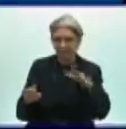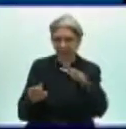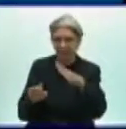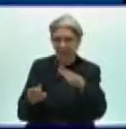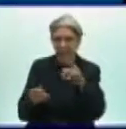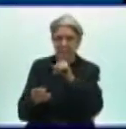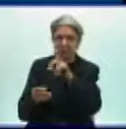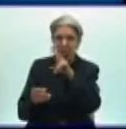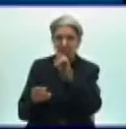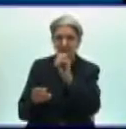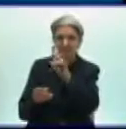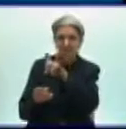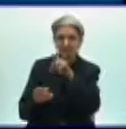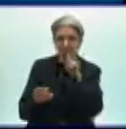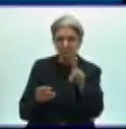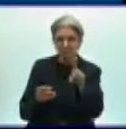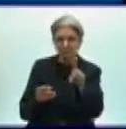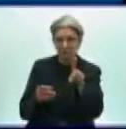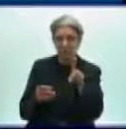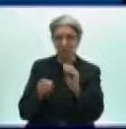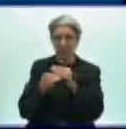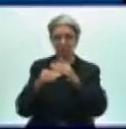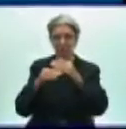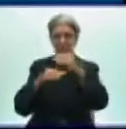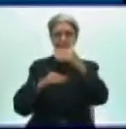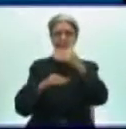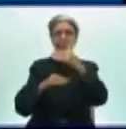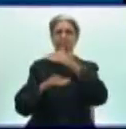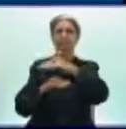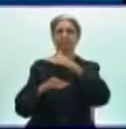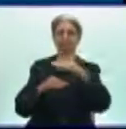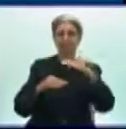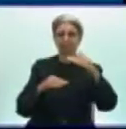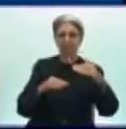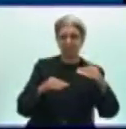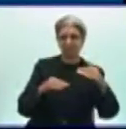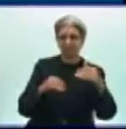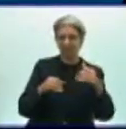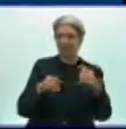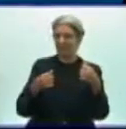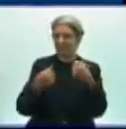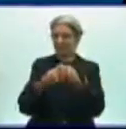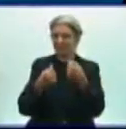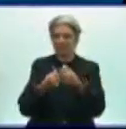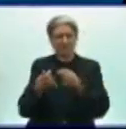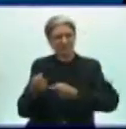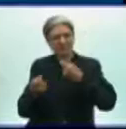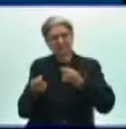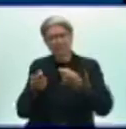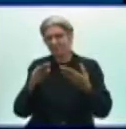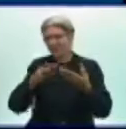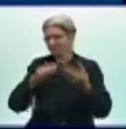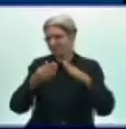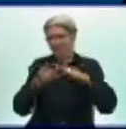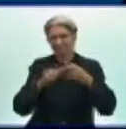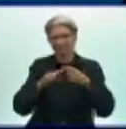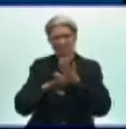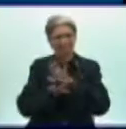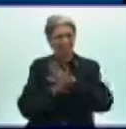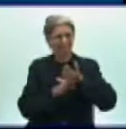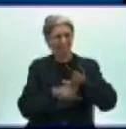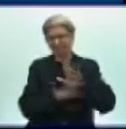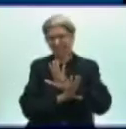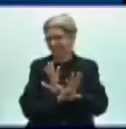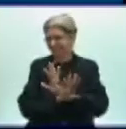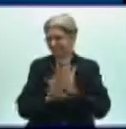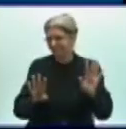2011, después de llevar varias décadas de enfrentamientos interétnicos por problemas entre las